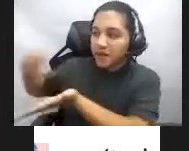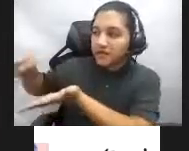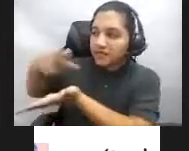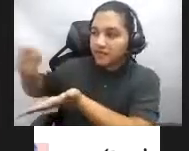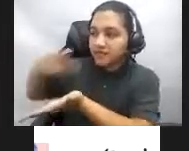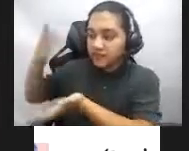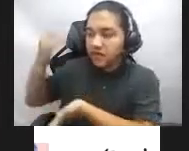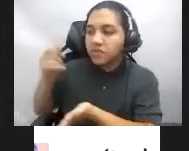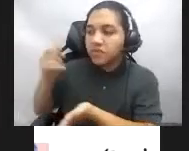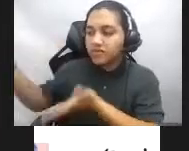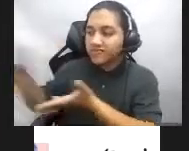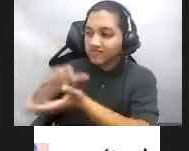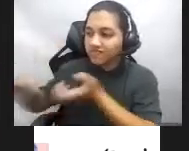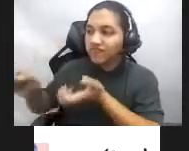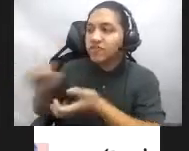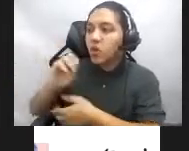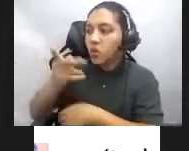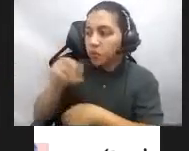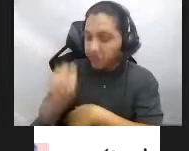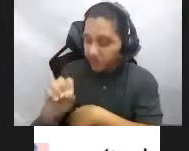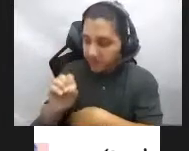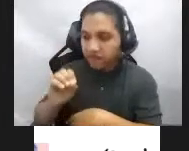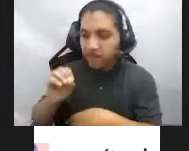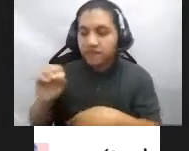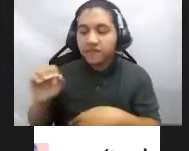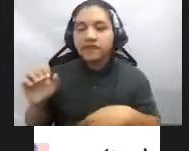destruido esos cargamentos de opio.